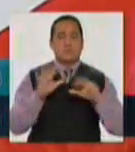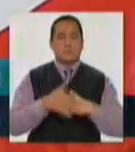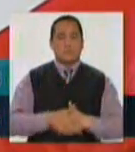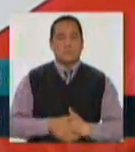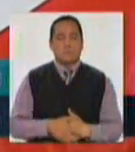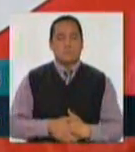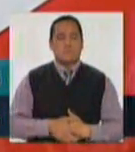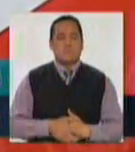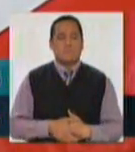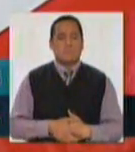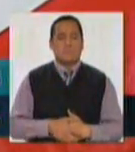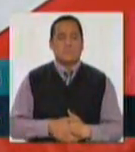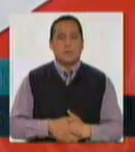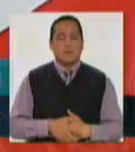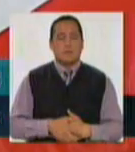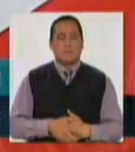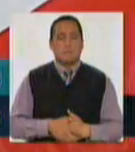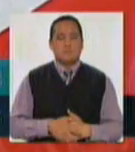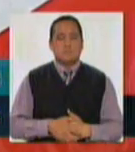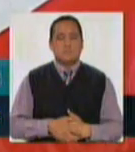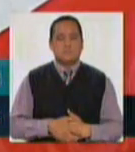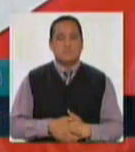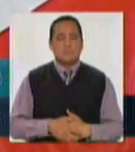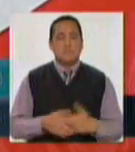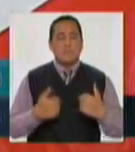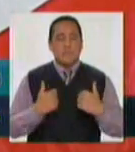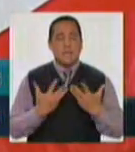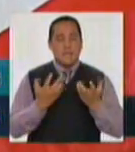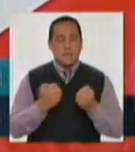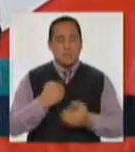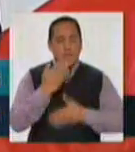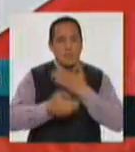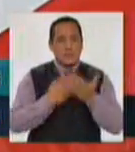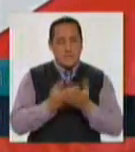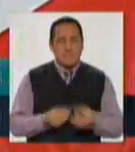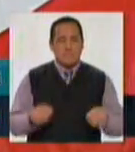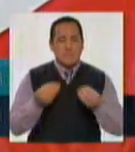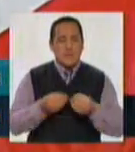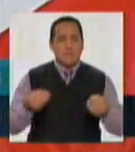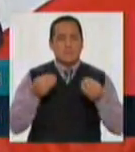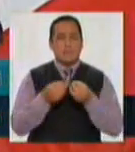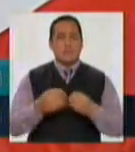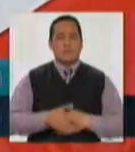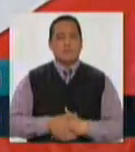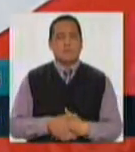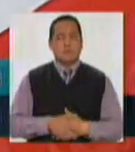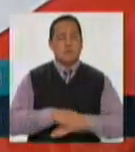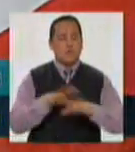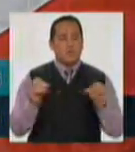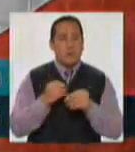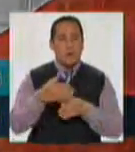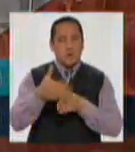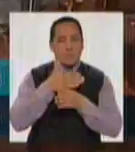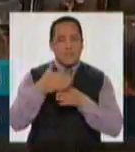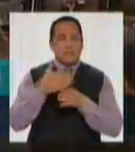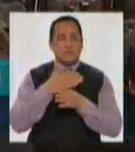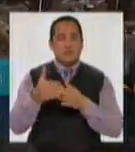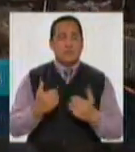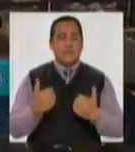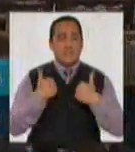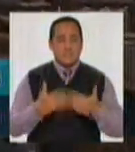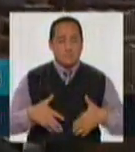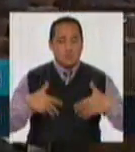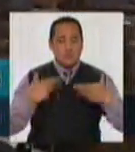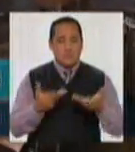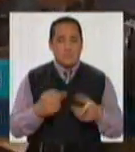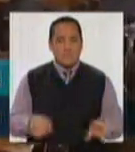Beca 18. Queremos avanzar ainda más. Deseamos avanzar aún más con toda la cooperación que sea